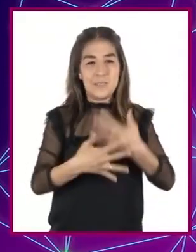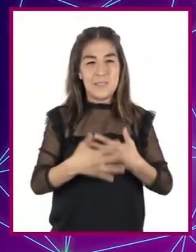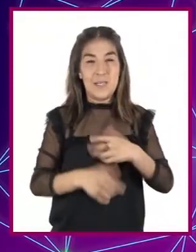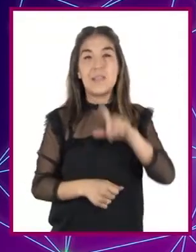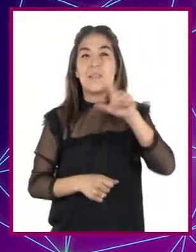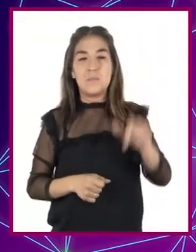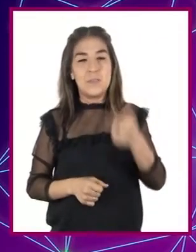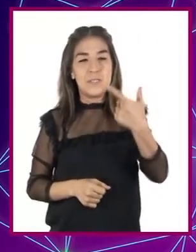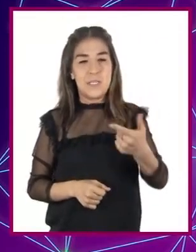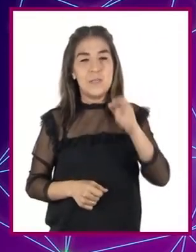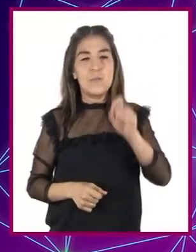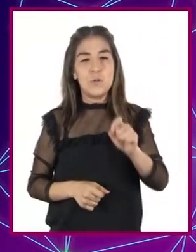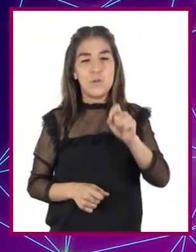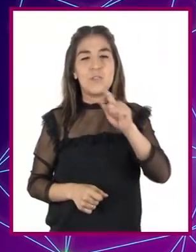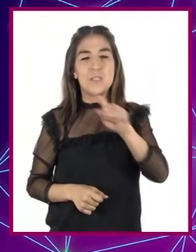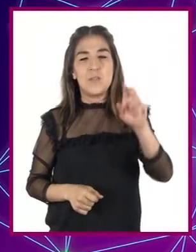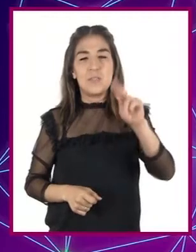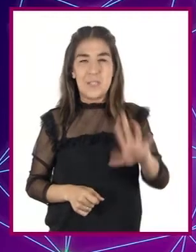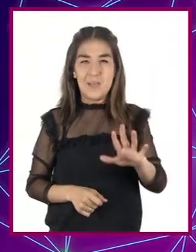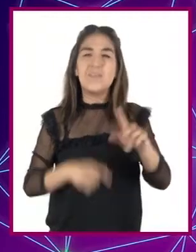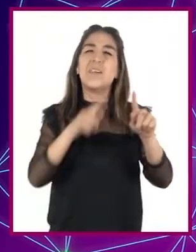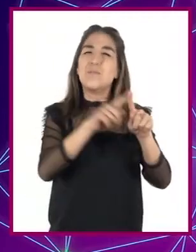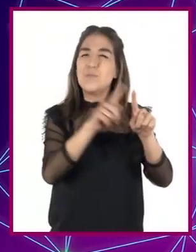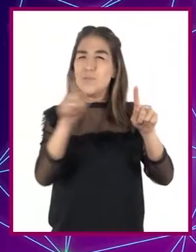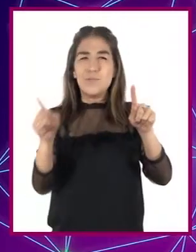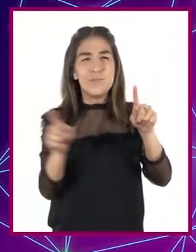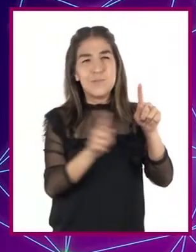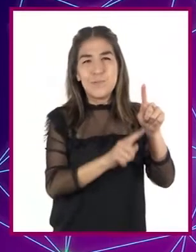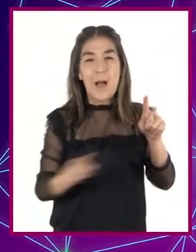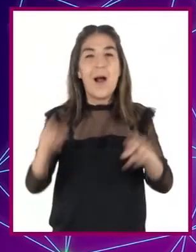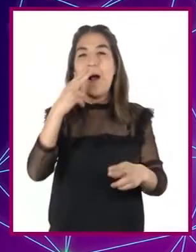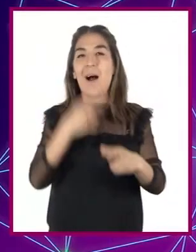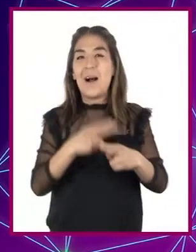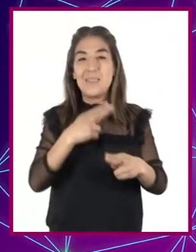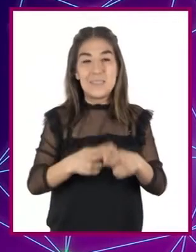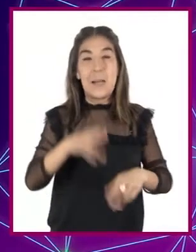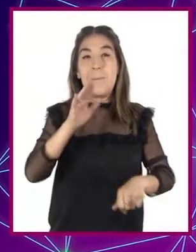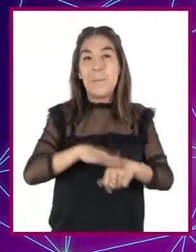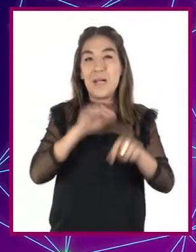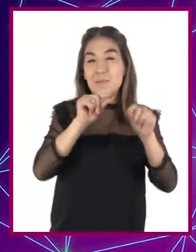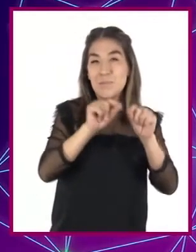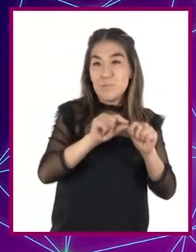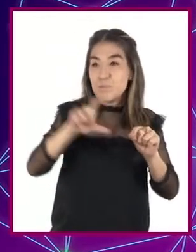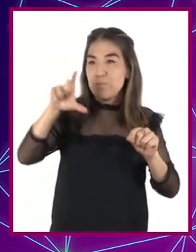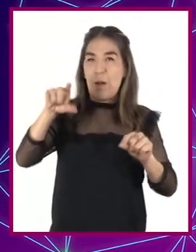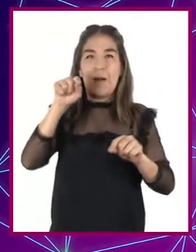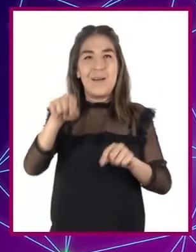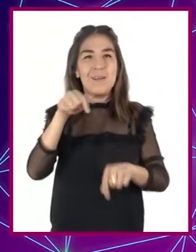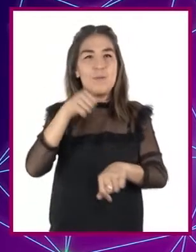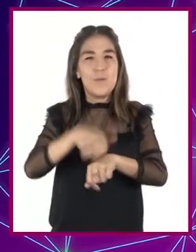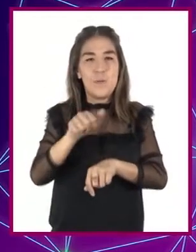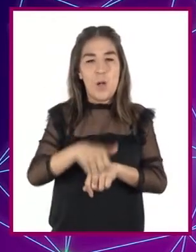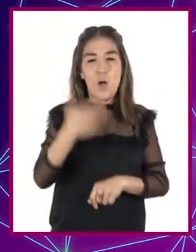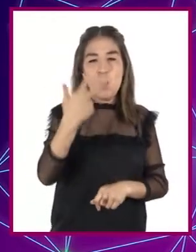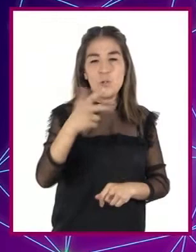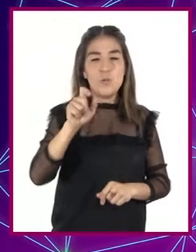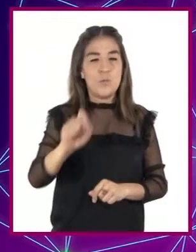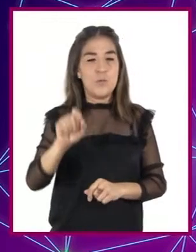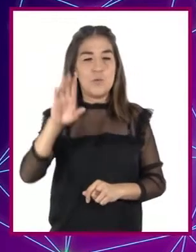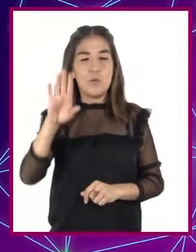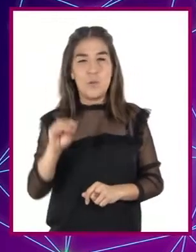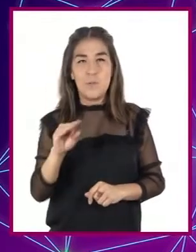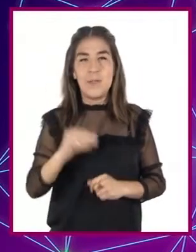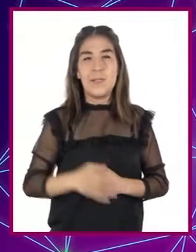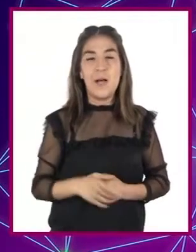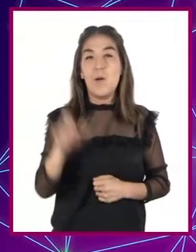7.185 y así sucesivamente, hasta llegar al mayor de los datos, que es 8.90. Una vez